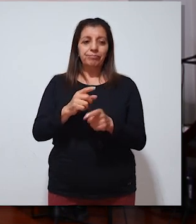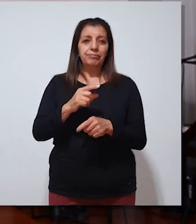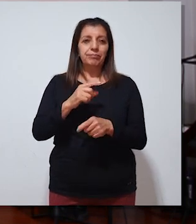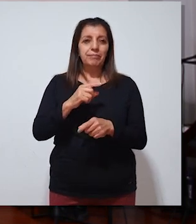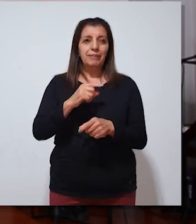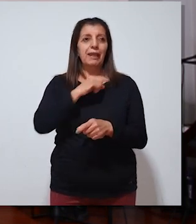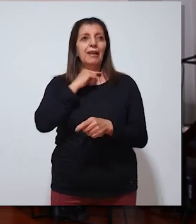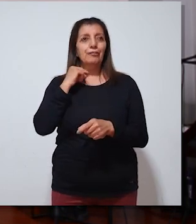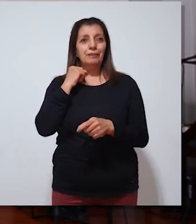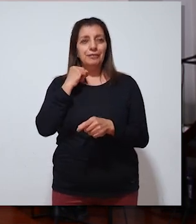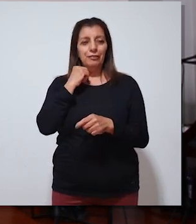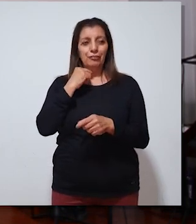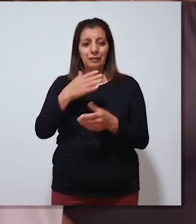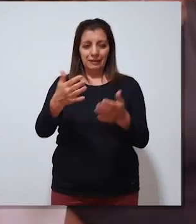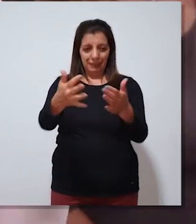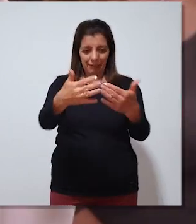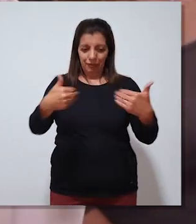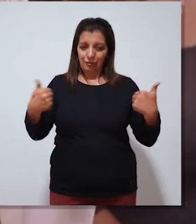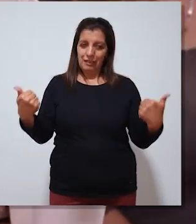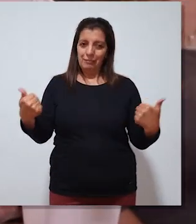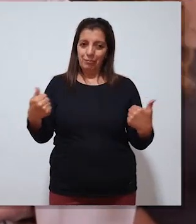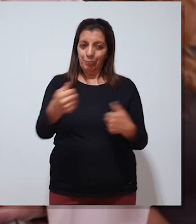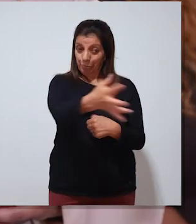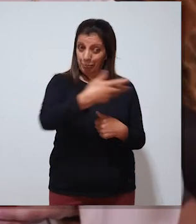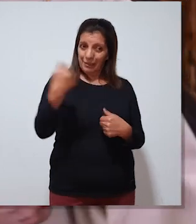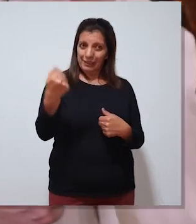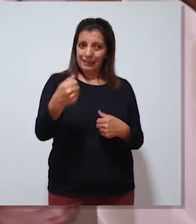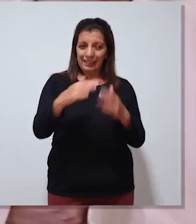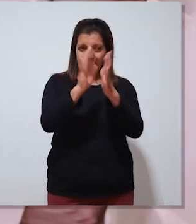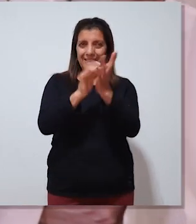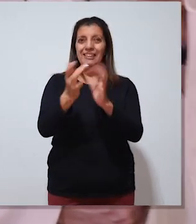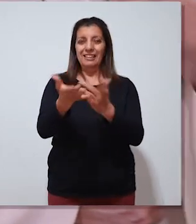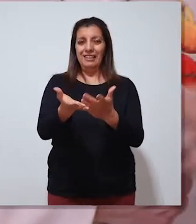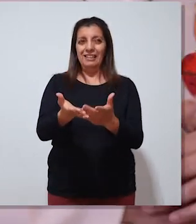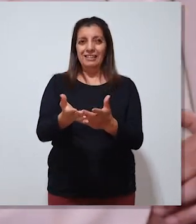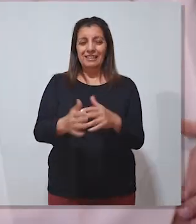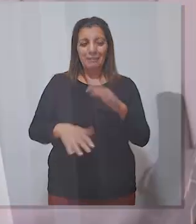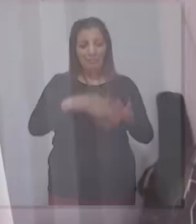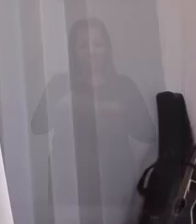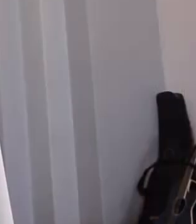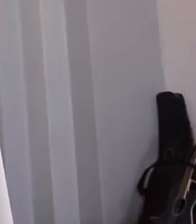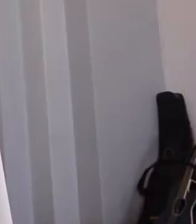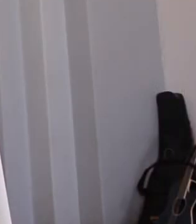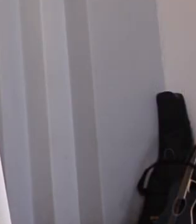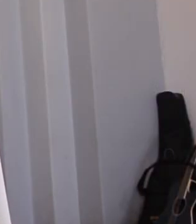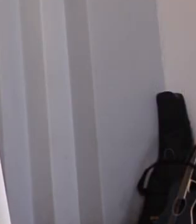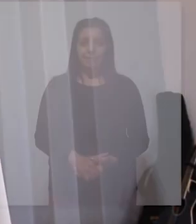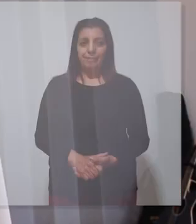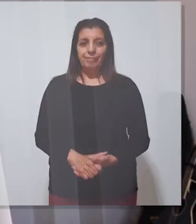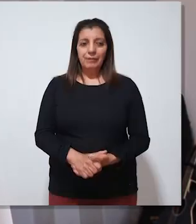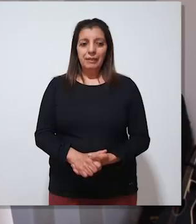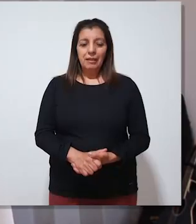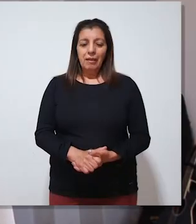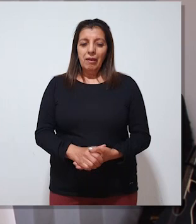en su casa para hacernos sentir parte también en esta comunidad. Fieles al